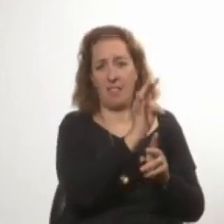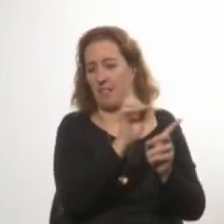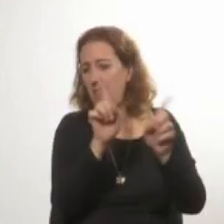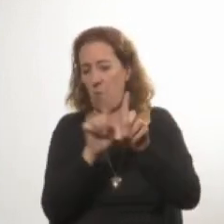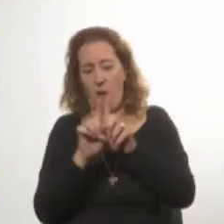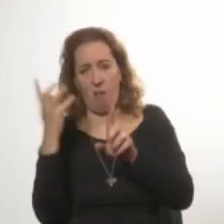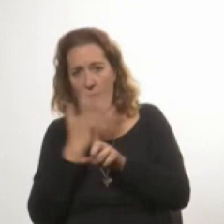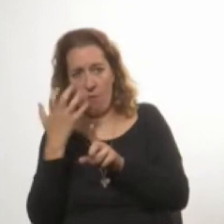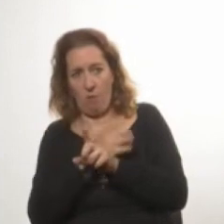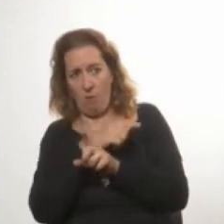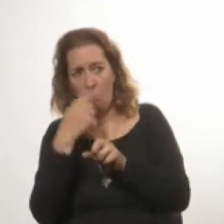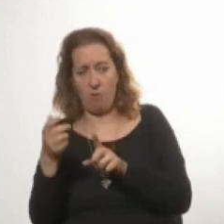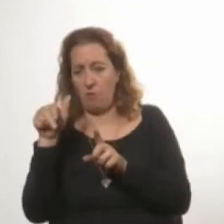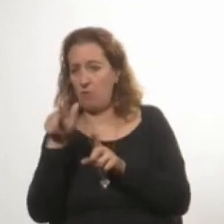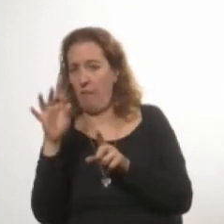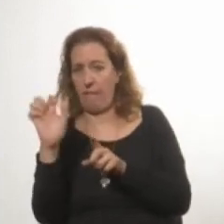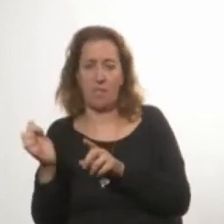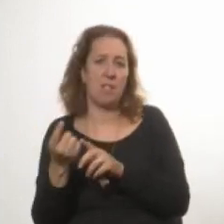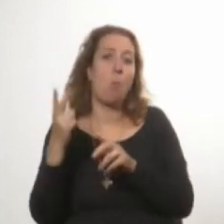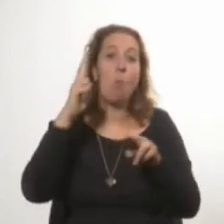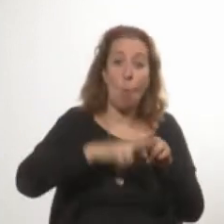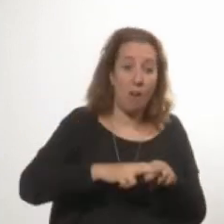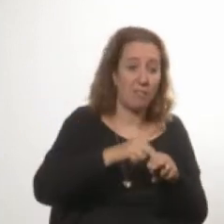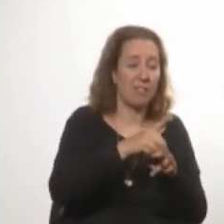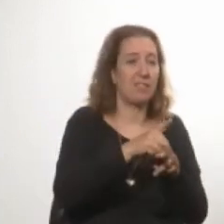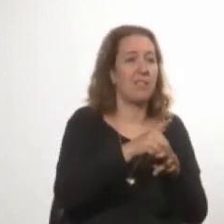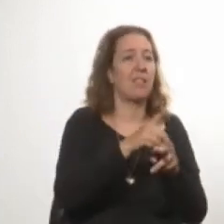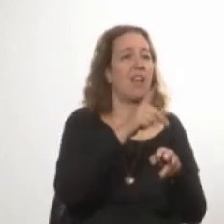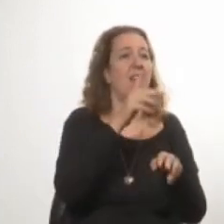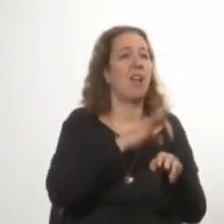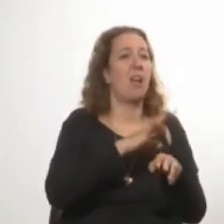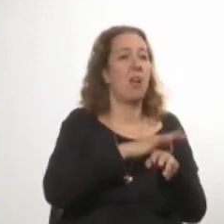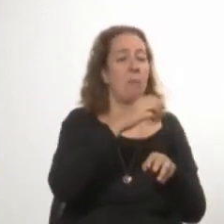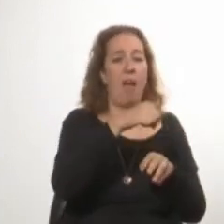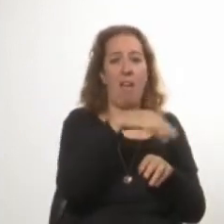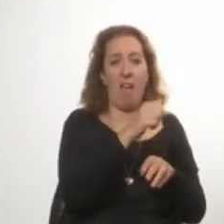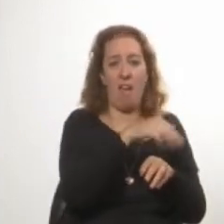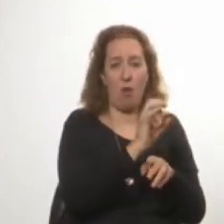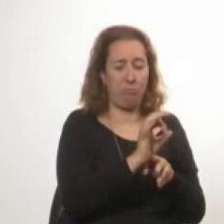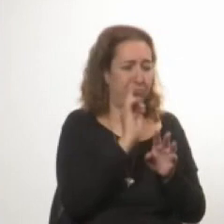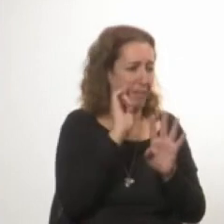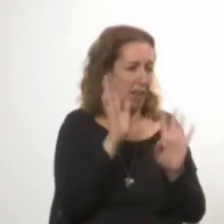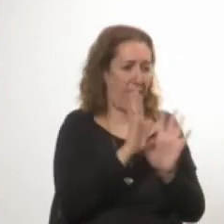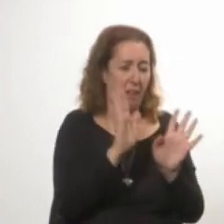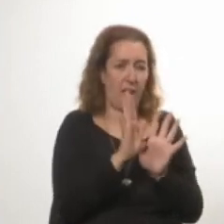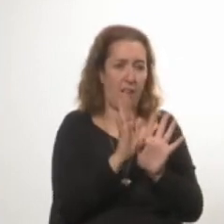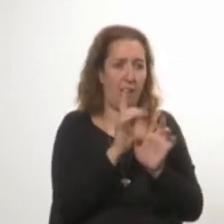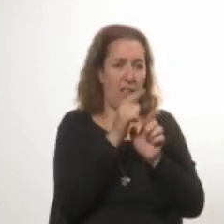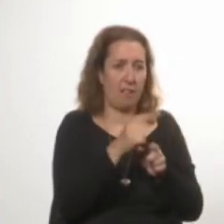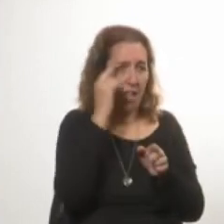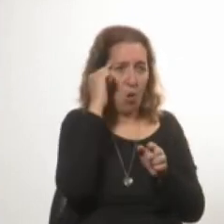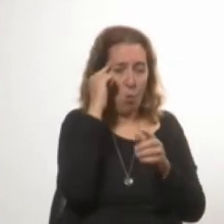la muerte de Wagerner Chávez. La muerte del doctor Morató Manaro, que nada tenía que ver en esa